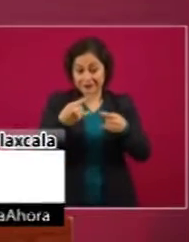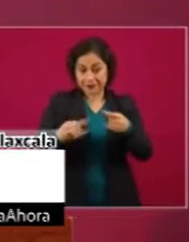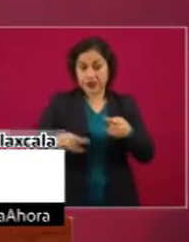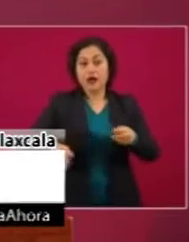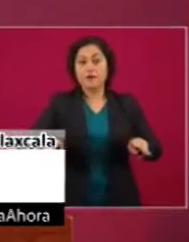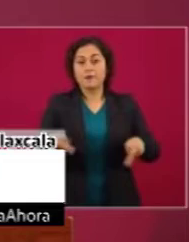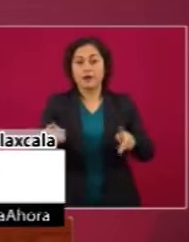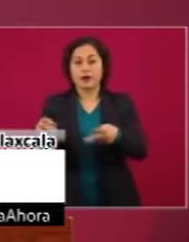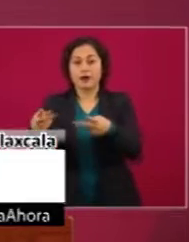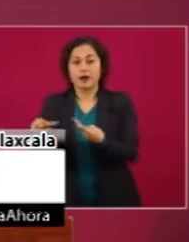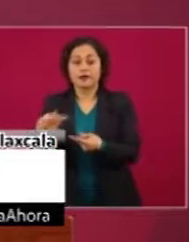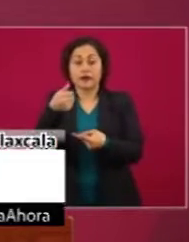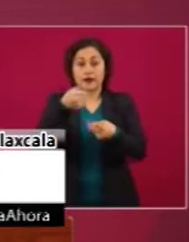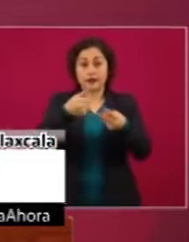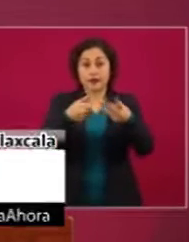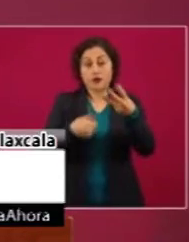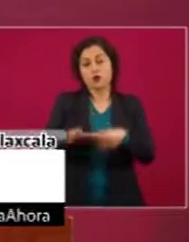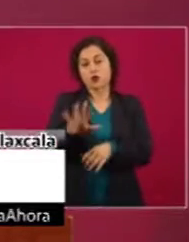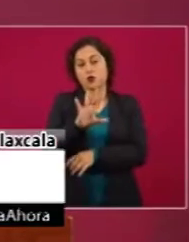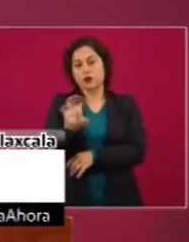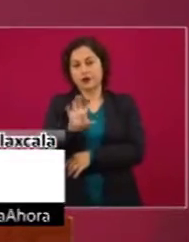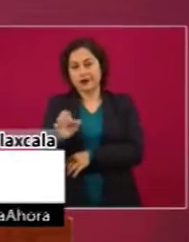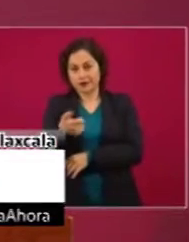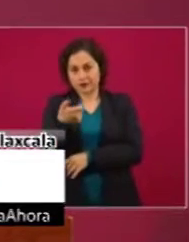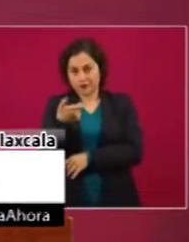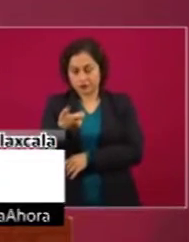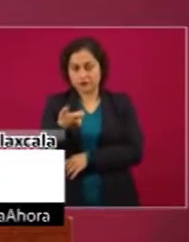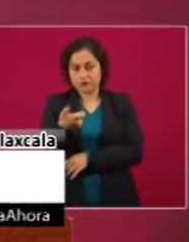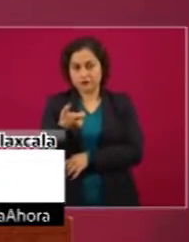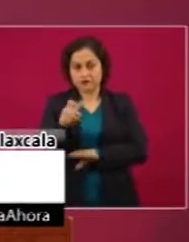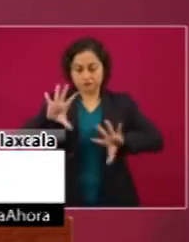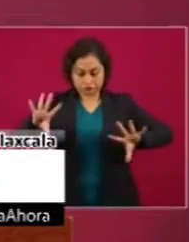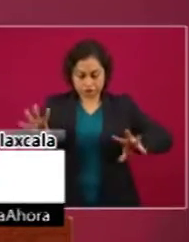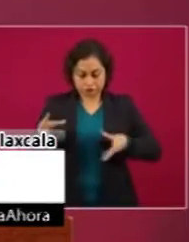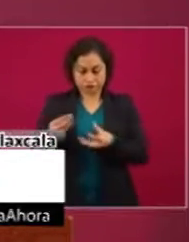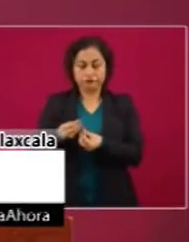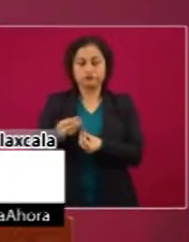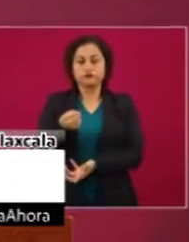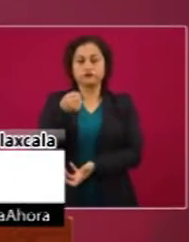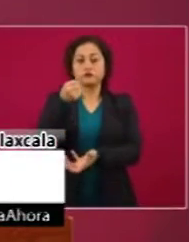que se dio de apoyo al Instituto de Salud para el Bienestar fue de